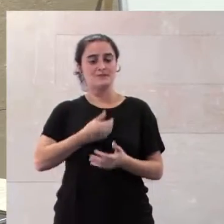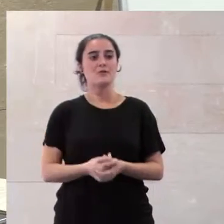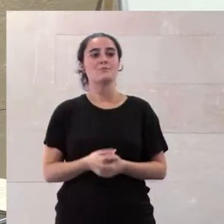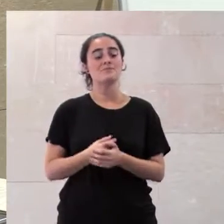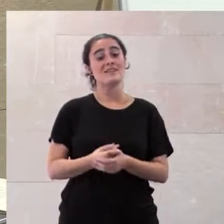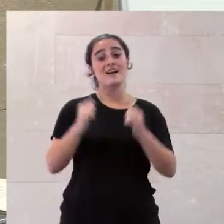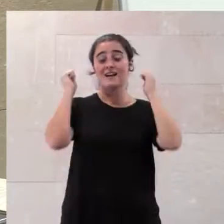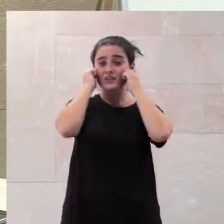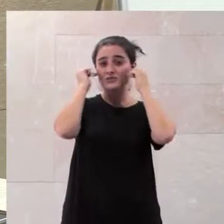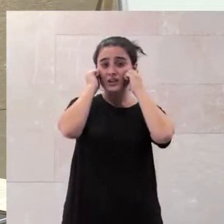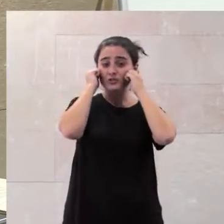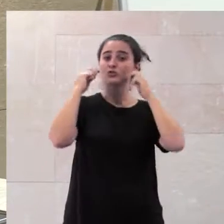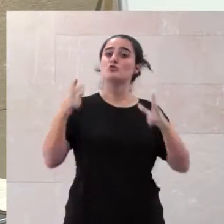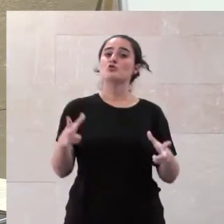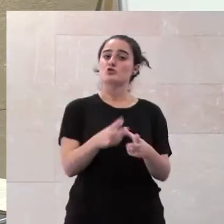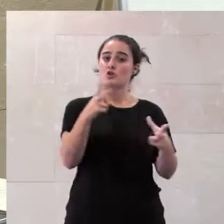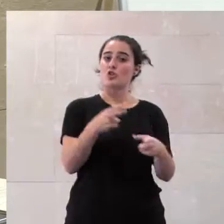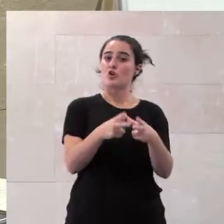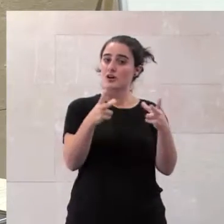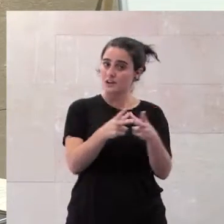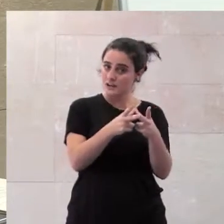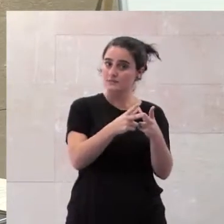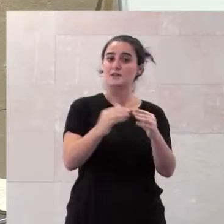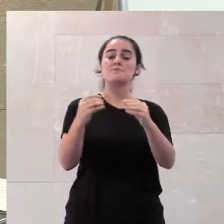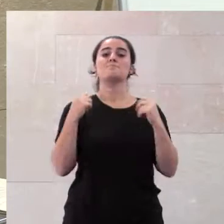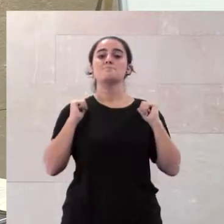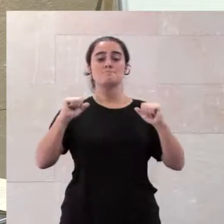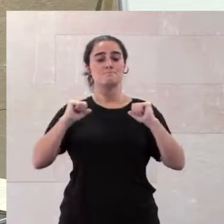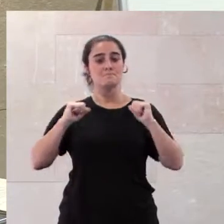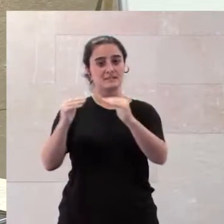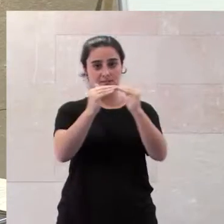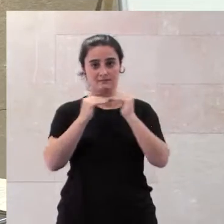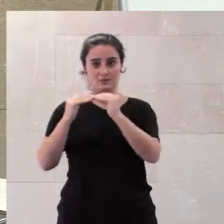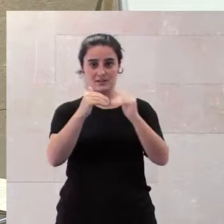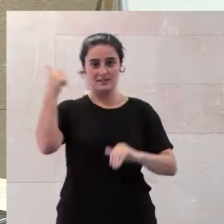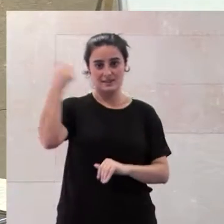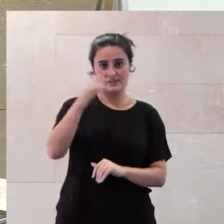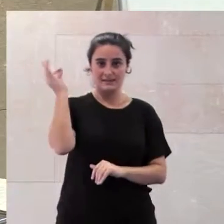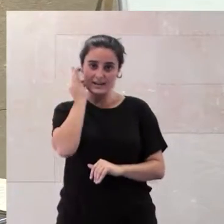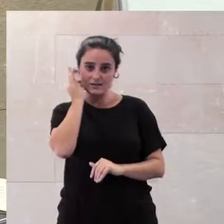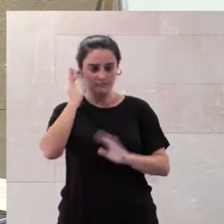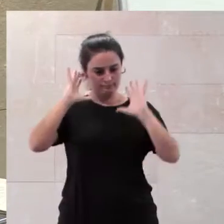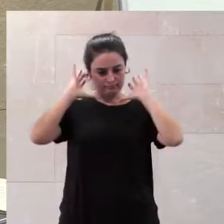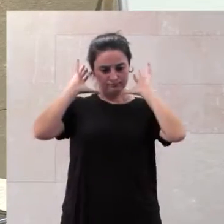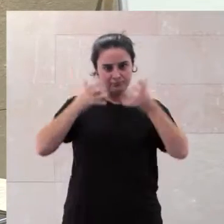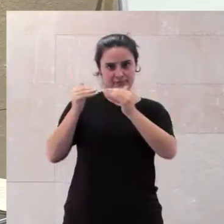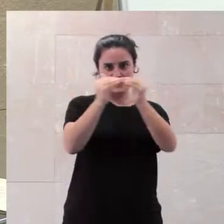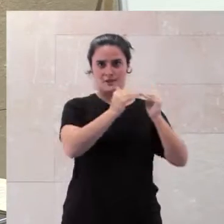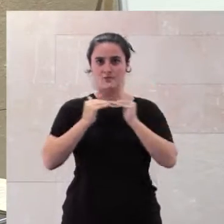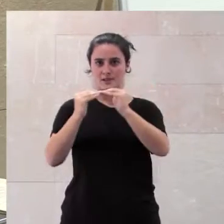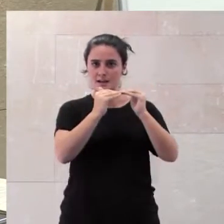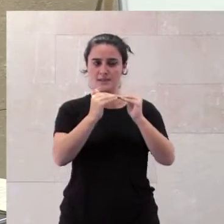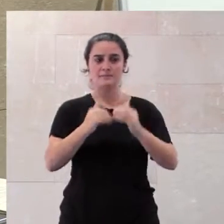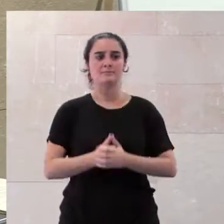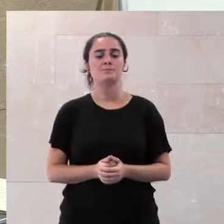en Sociología y Máster de Estudios Feministas y de Género. Trabaja a favor del feminismo y la igualdad, implicándose profesional y personalmente. Desde